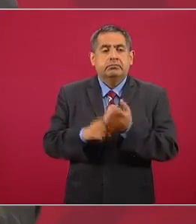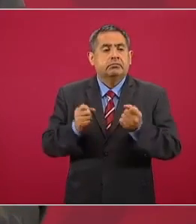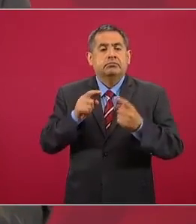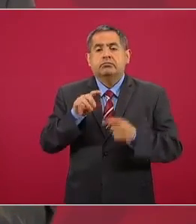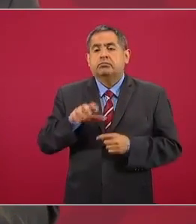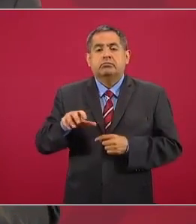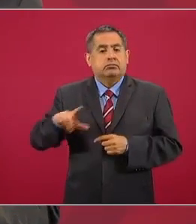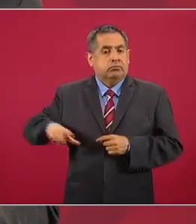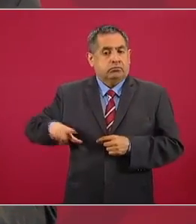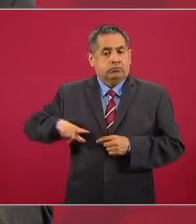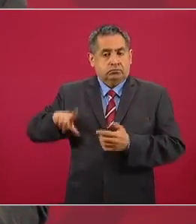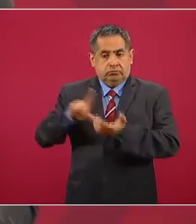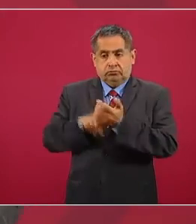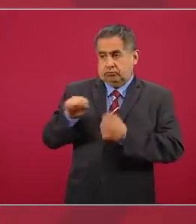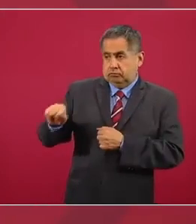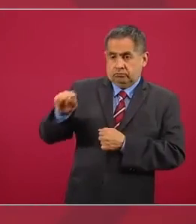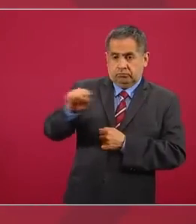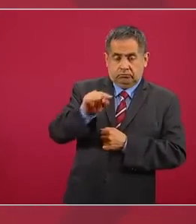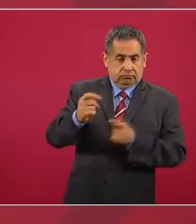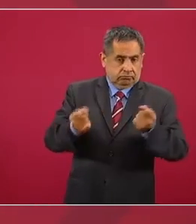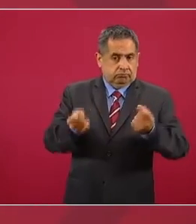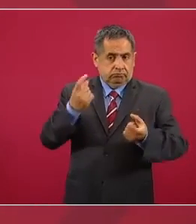sectores del gobierno